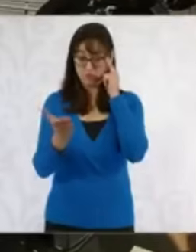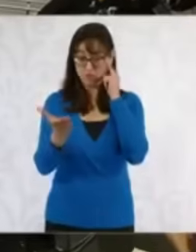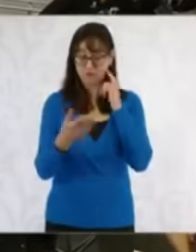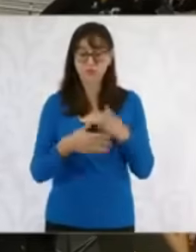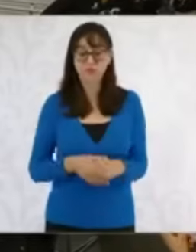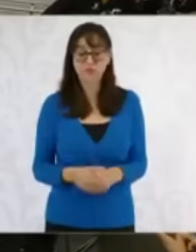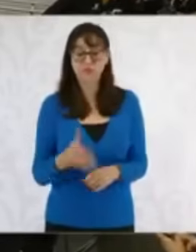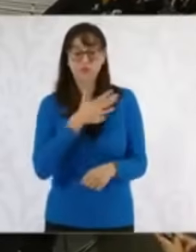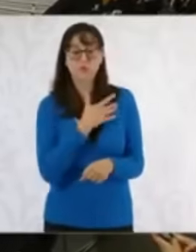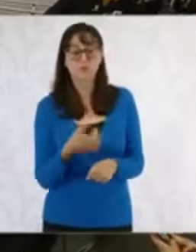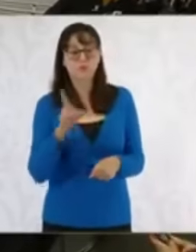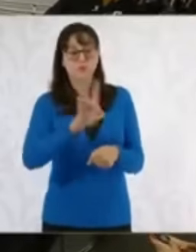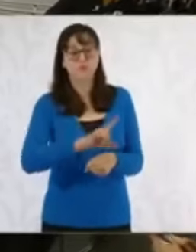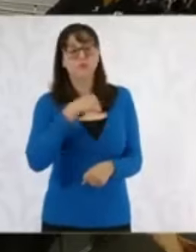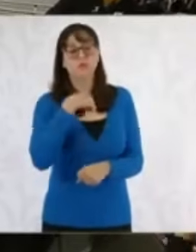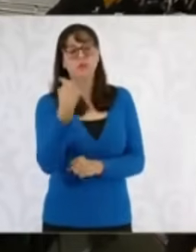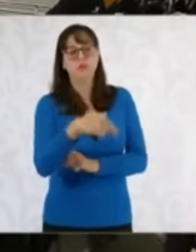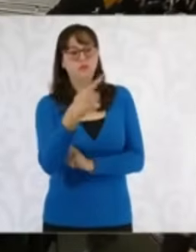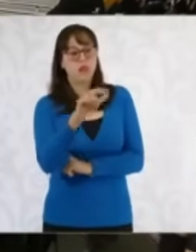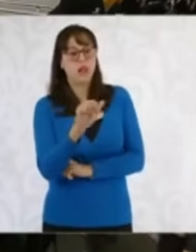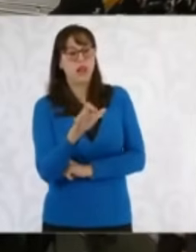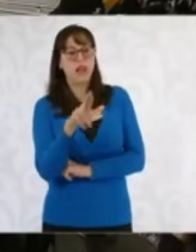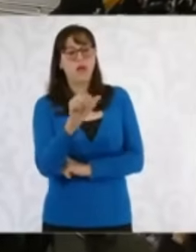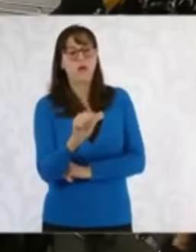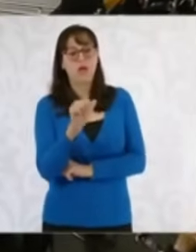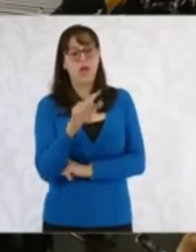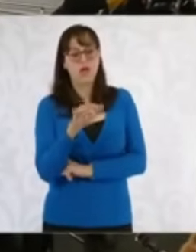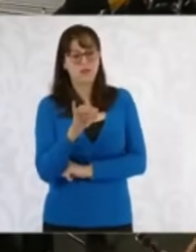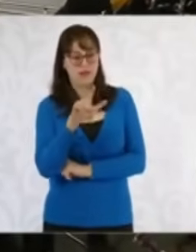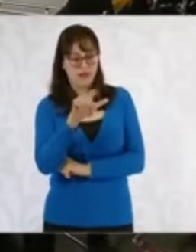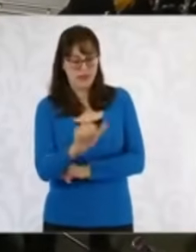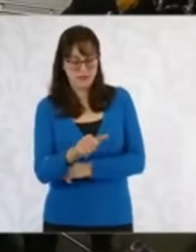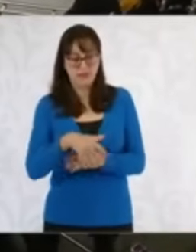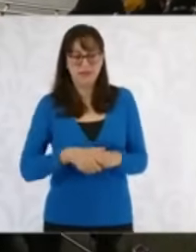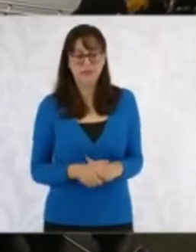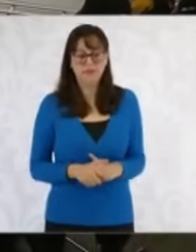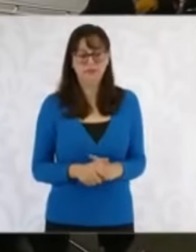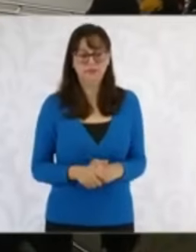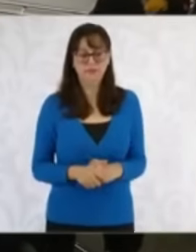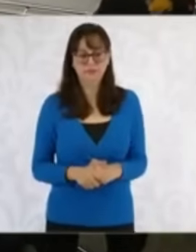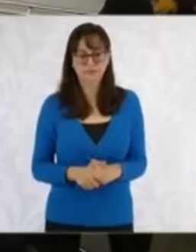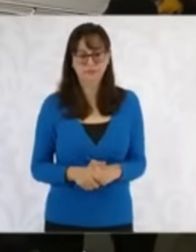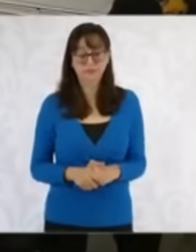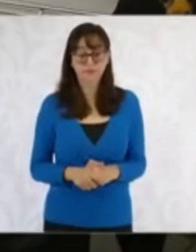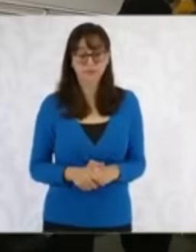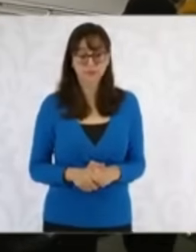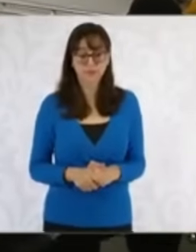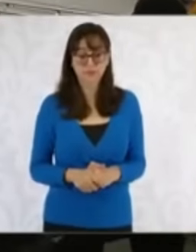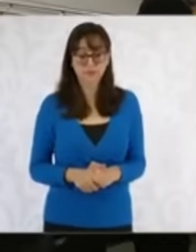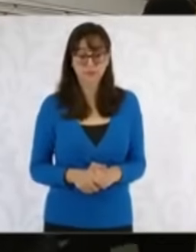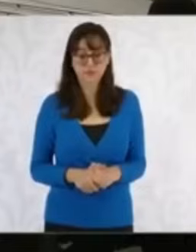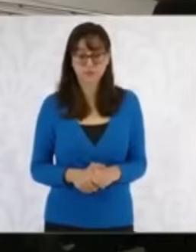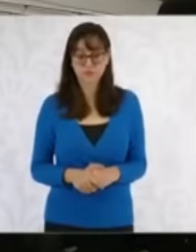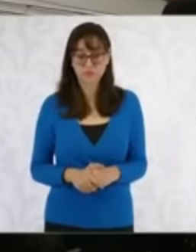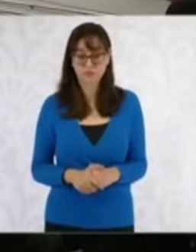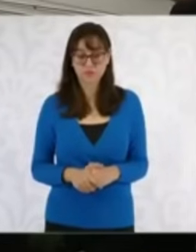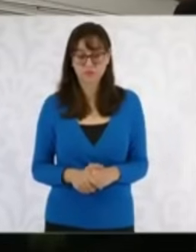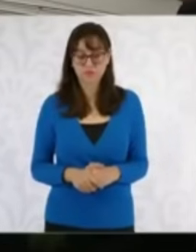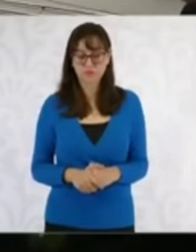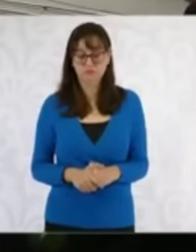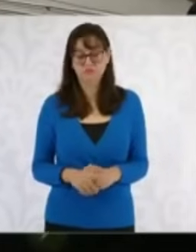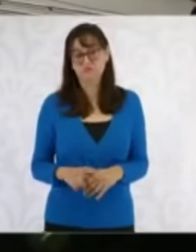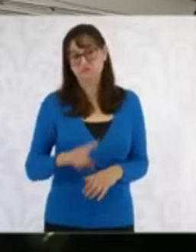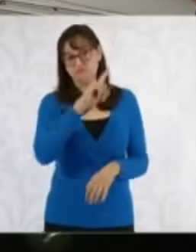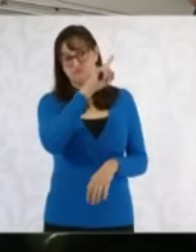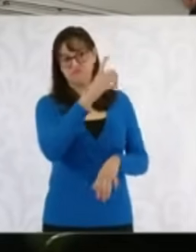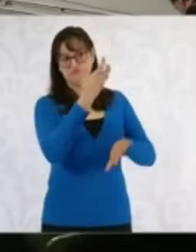Buenos días, presidenta. Laura Ávila, de Posta, Ciudad de México. Se habla de que México podría responder recíprocamente a los aranceles